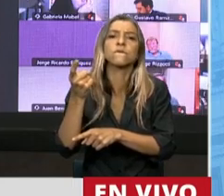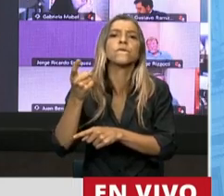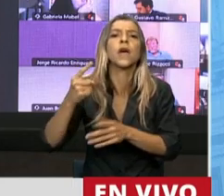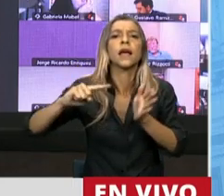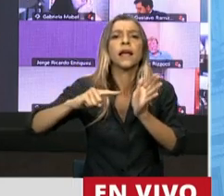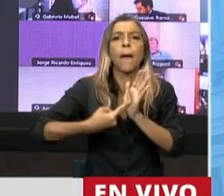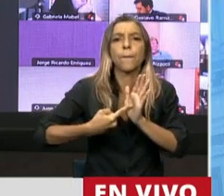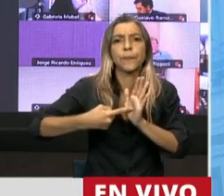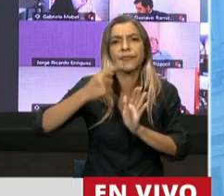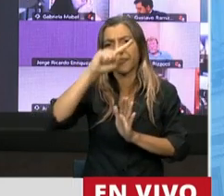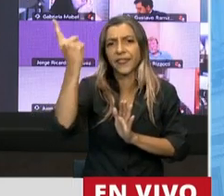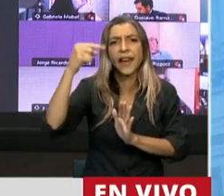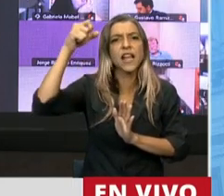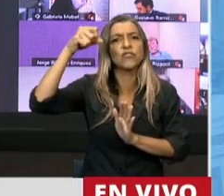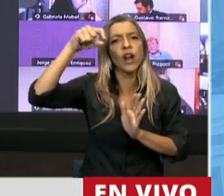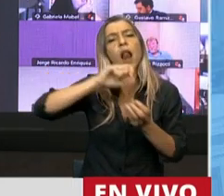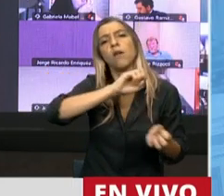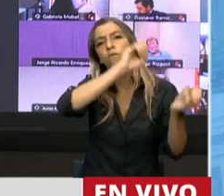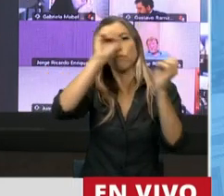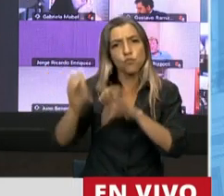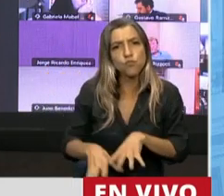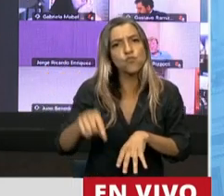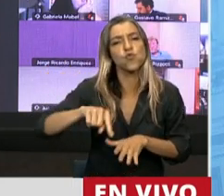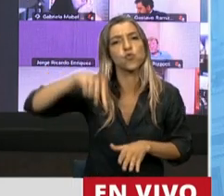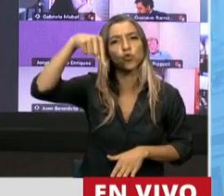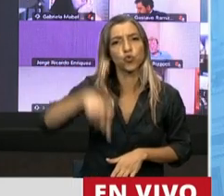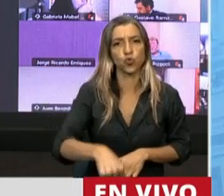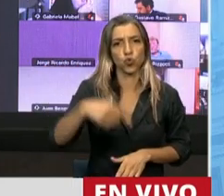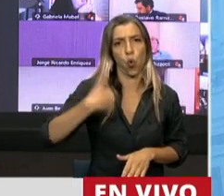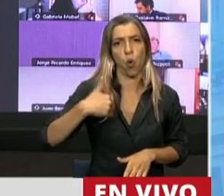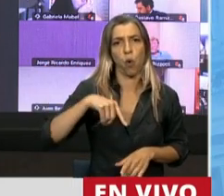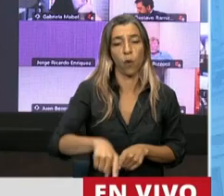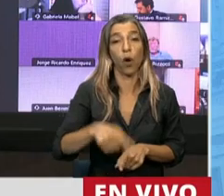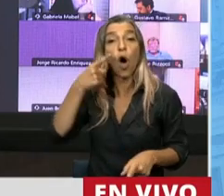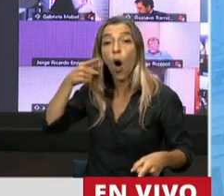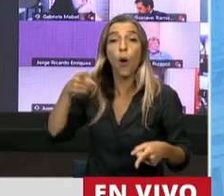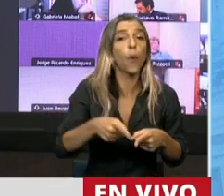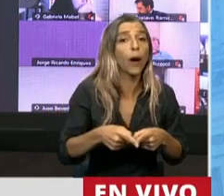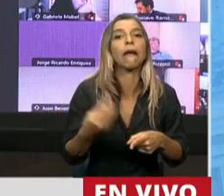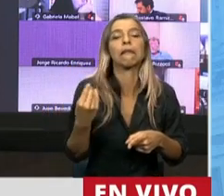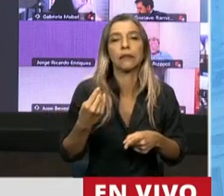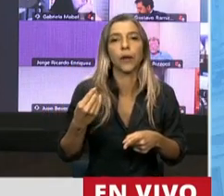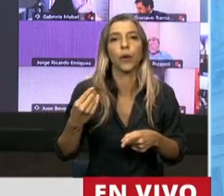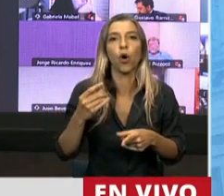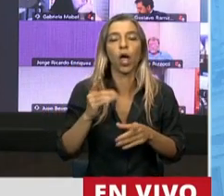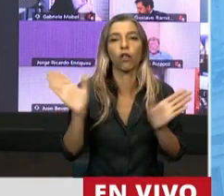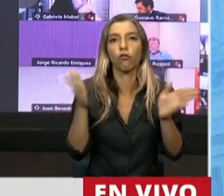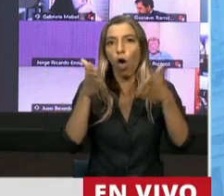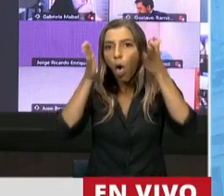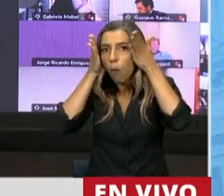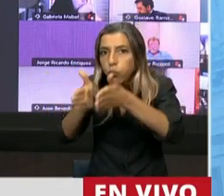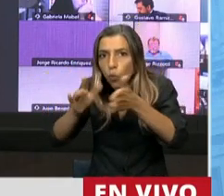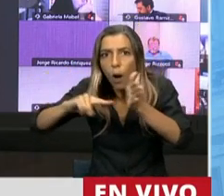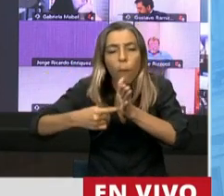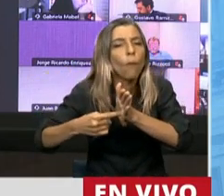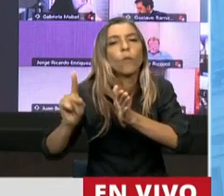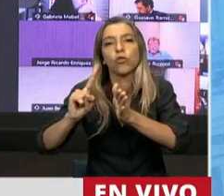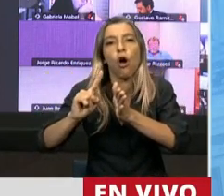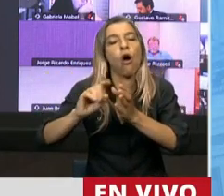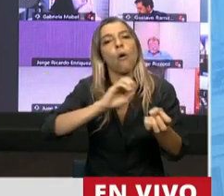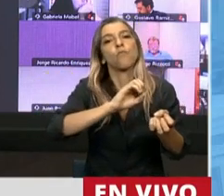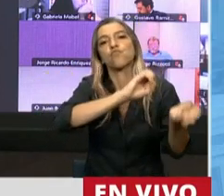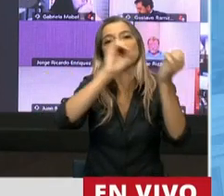al territorio al sur de la Argentina, pensando con el objeto de descentralizar el poder político y económico del país y al